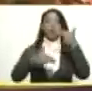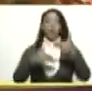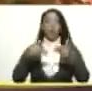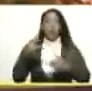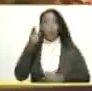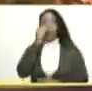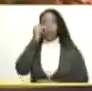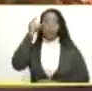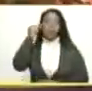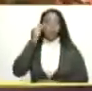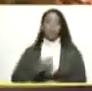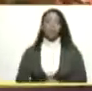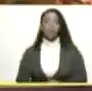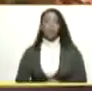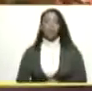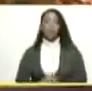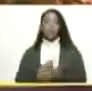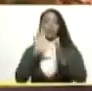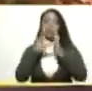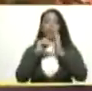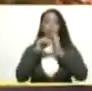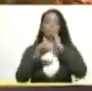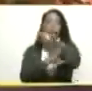mafiosas, a las mafias.